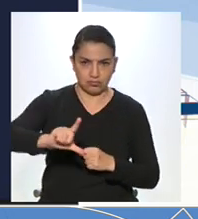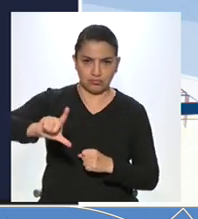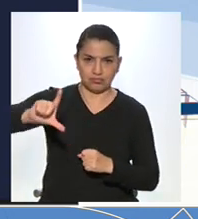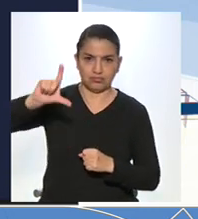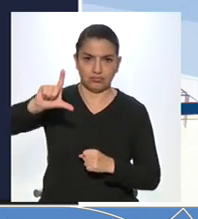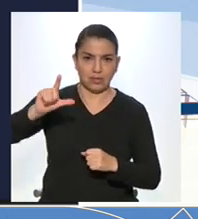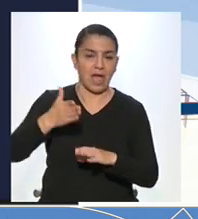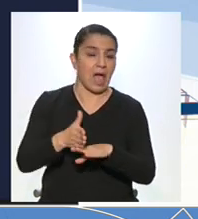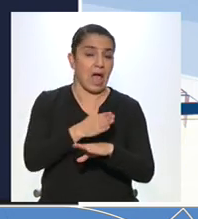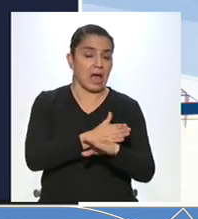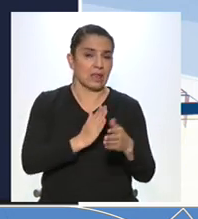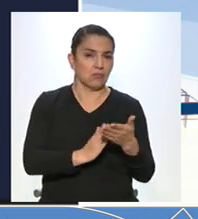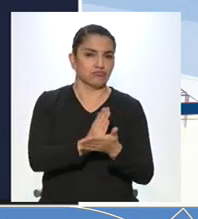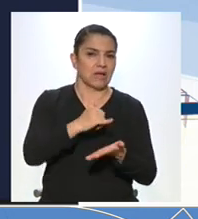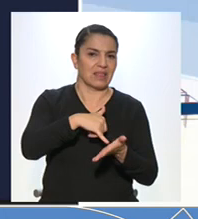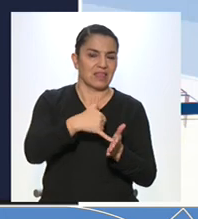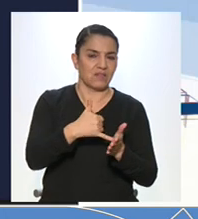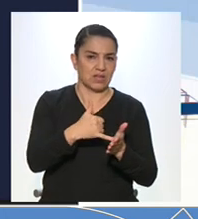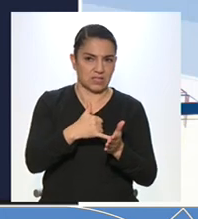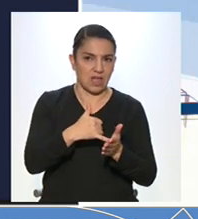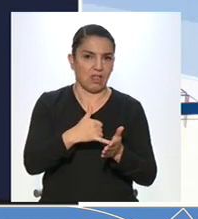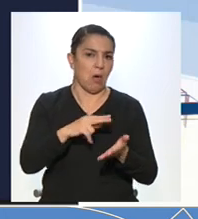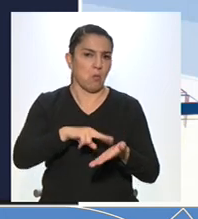posición inicial debilitada por la crisis social.